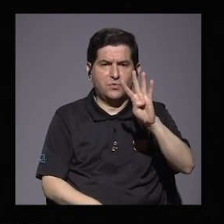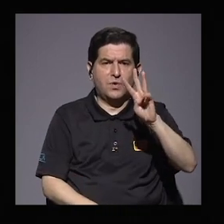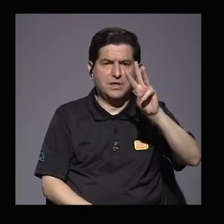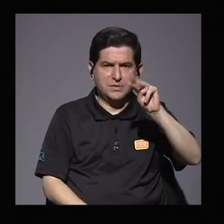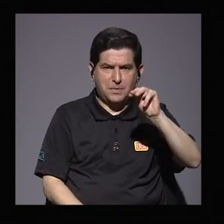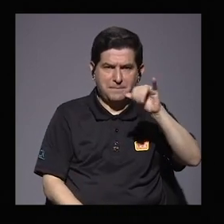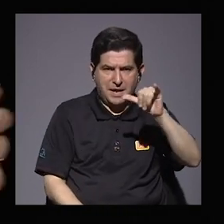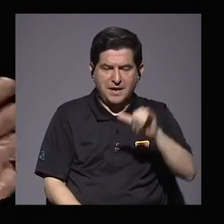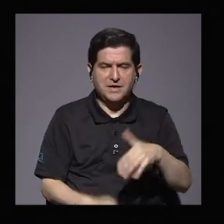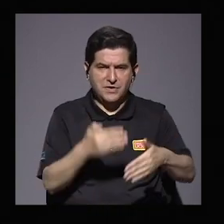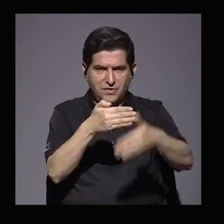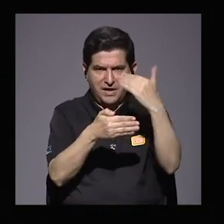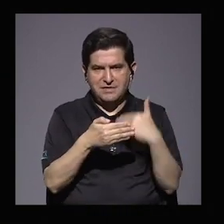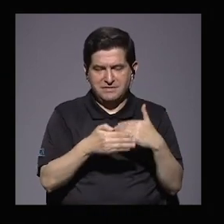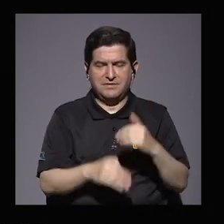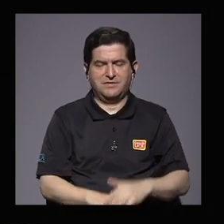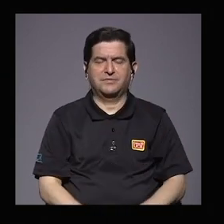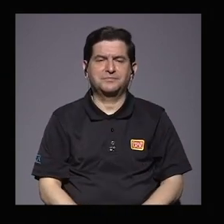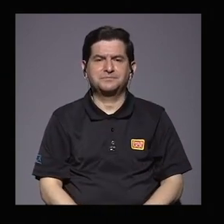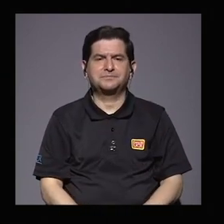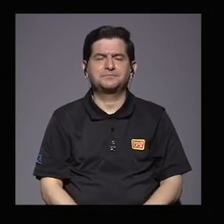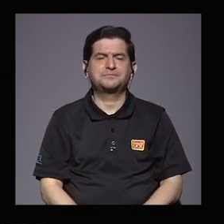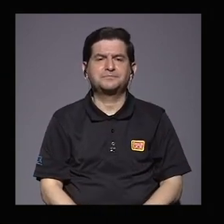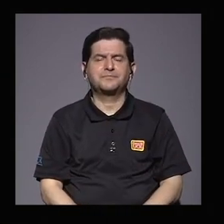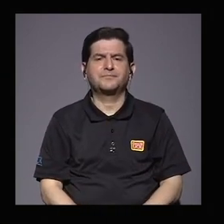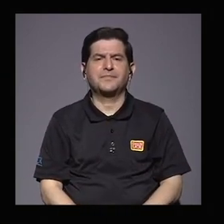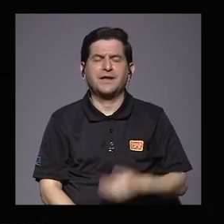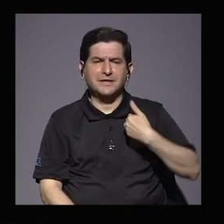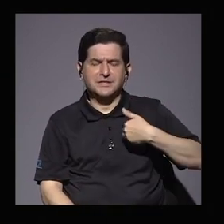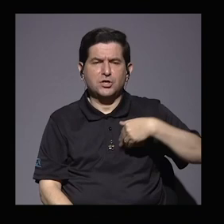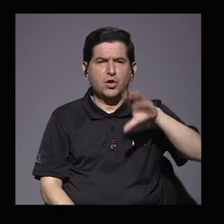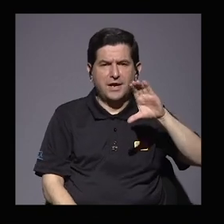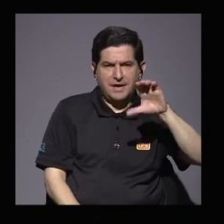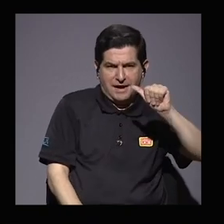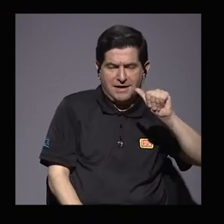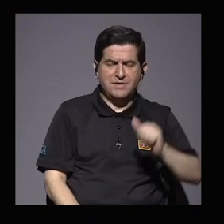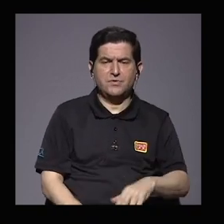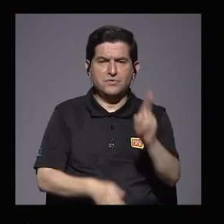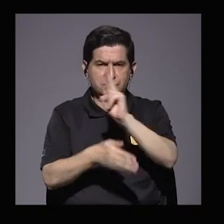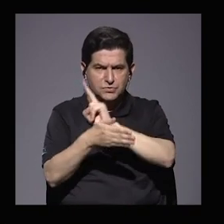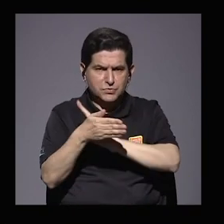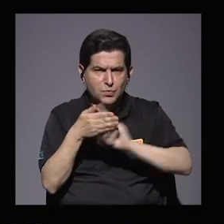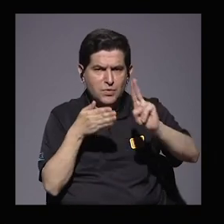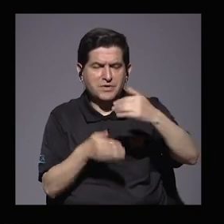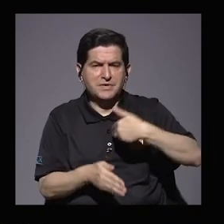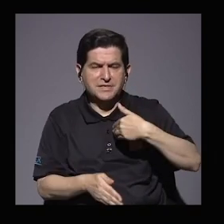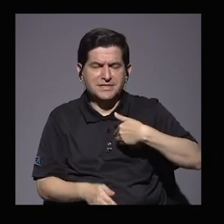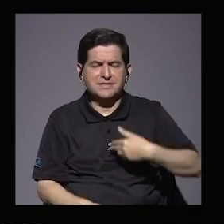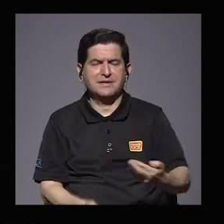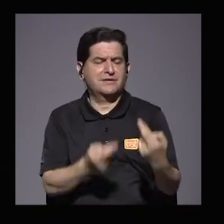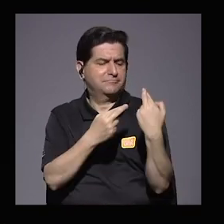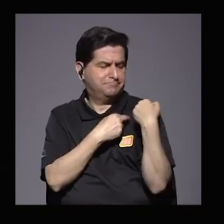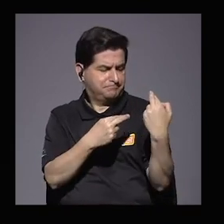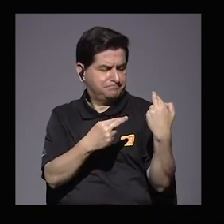mayo pasado. Don Carlos, la Universidad de Costa Rica tiene la responsabilidad